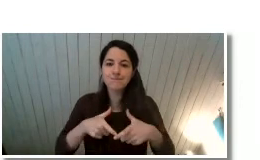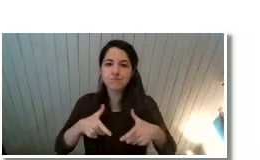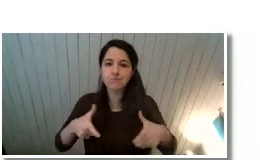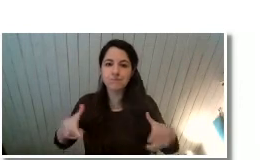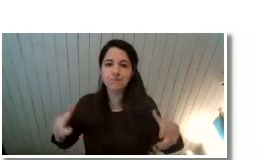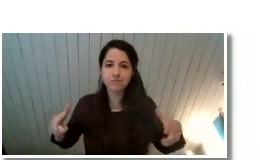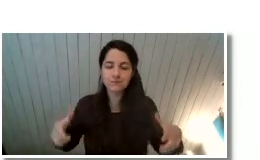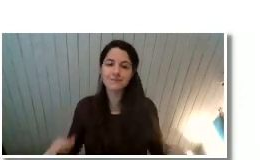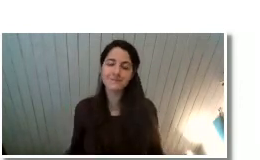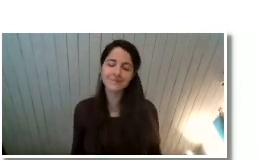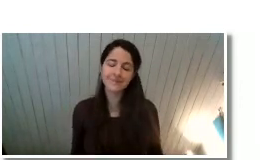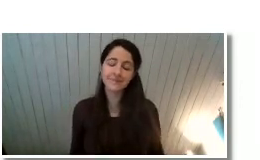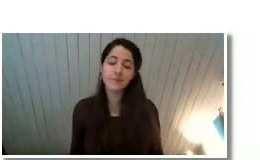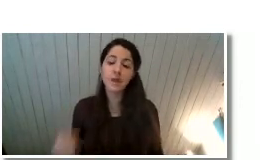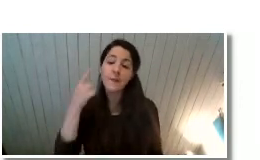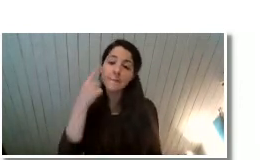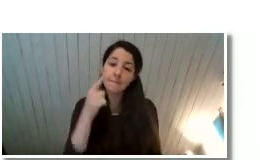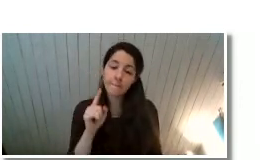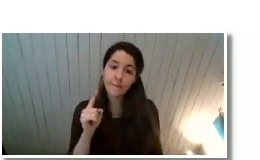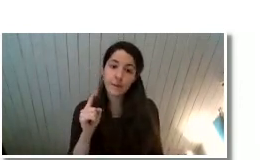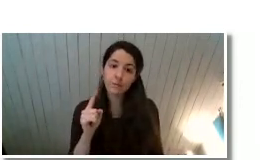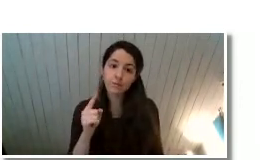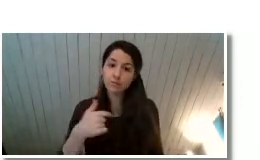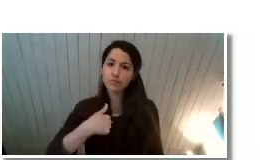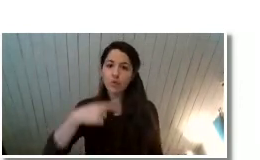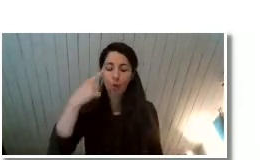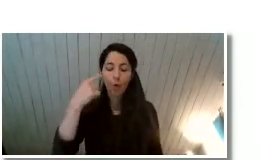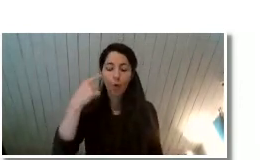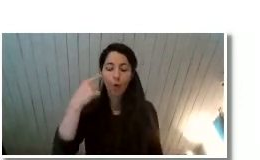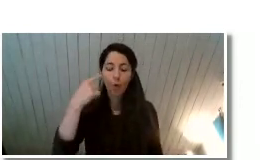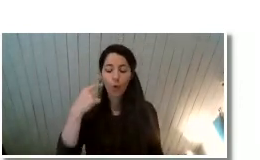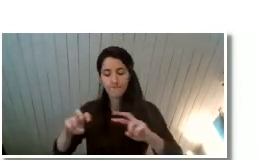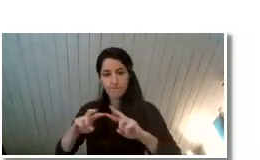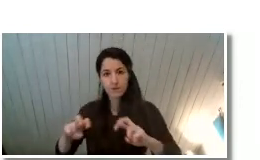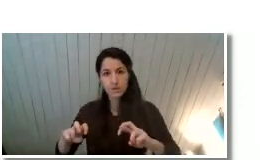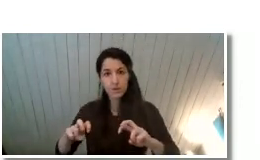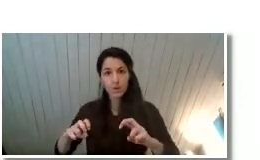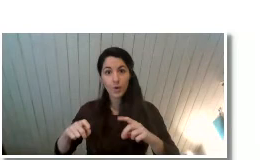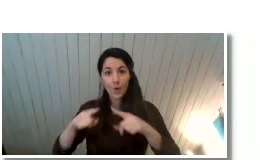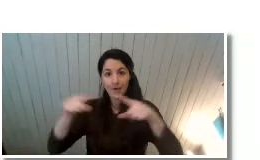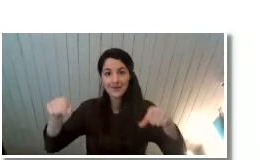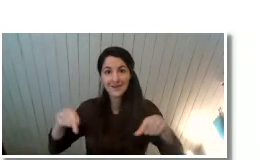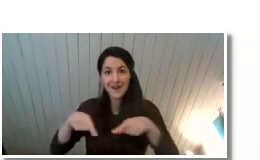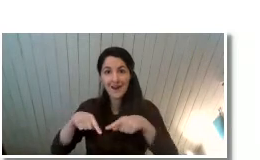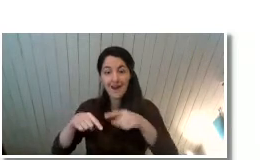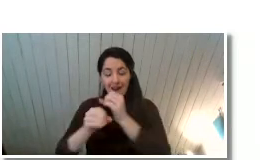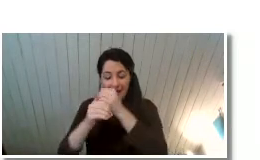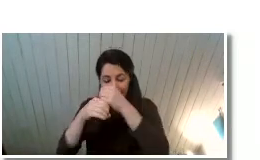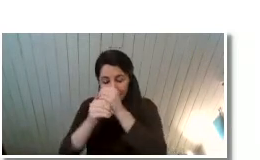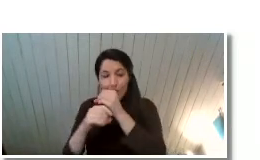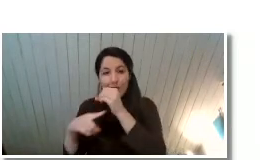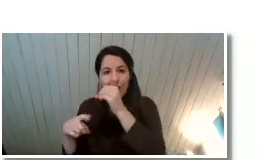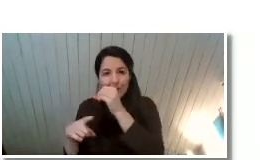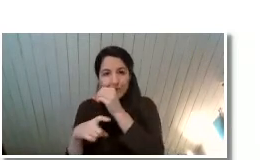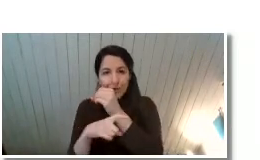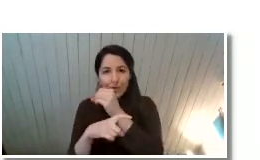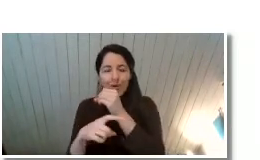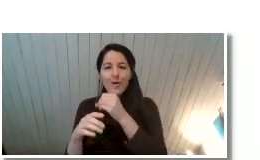Resulta que parte de lo que yo investigo en el laboratorio de biotecnología médica de la Universidad